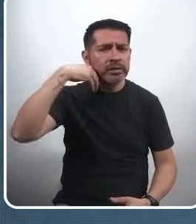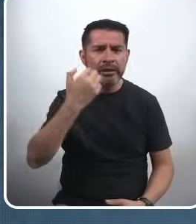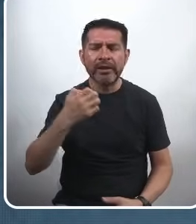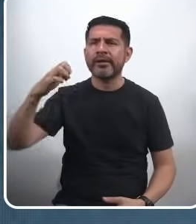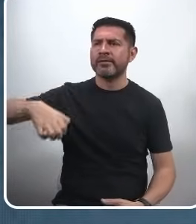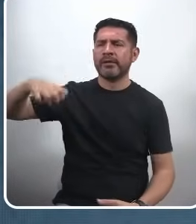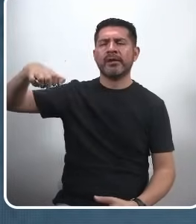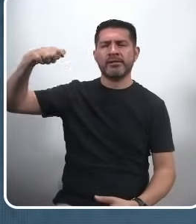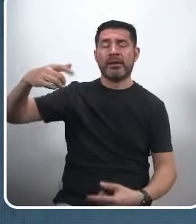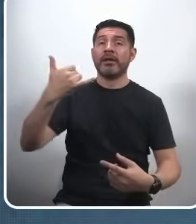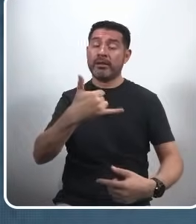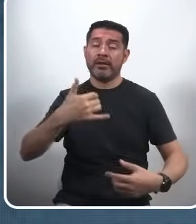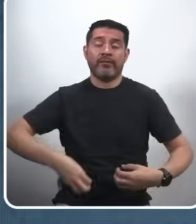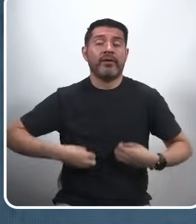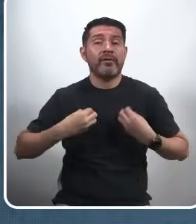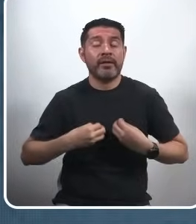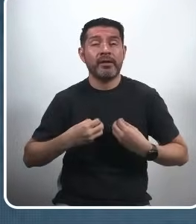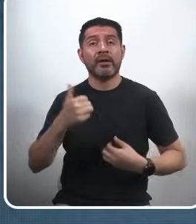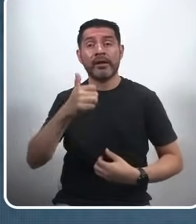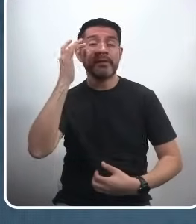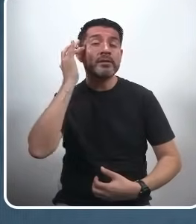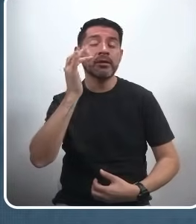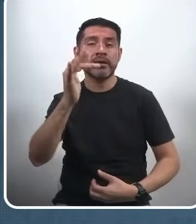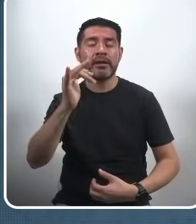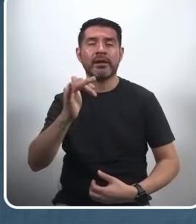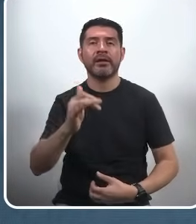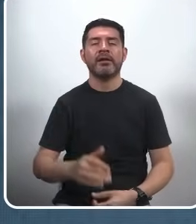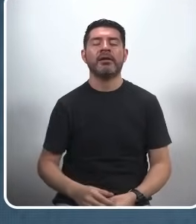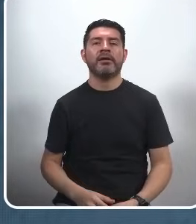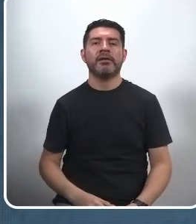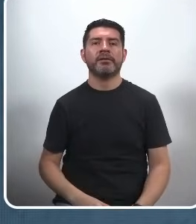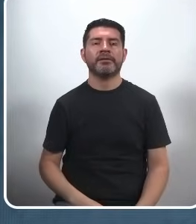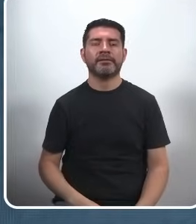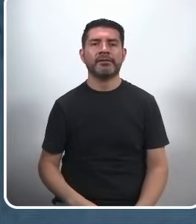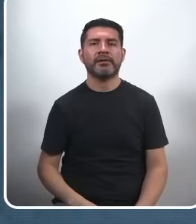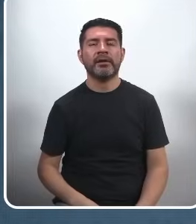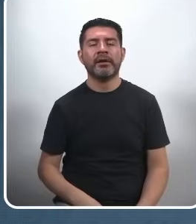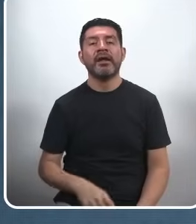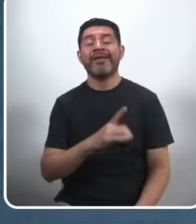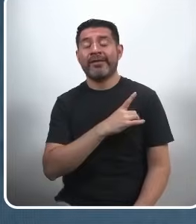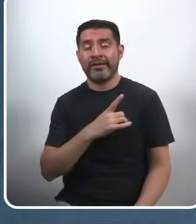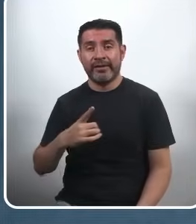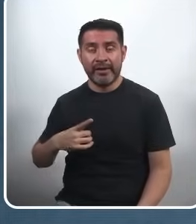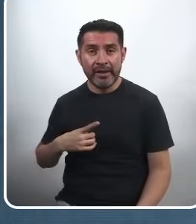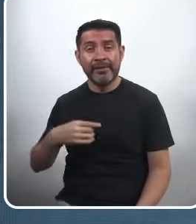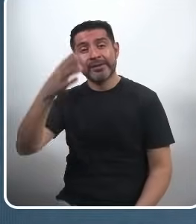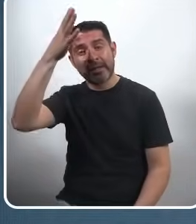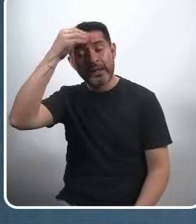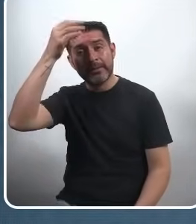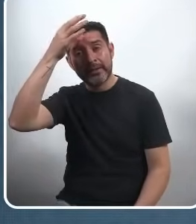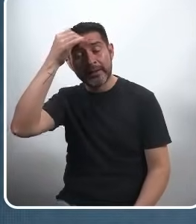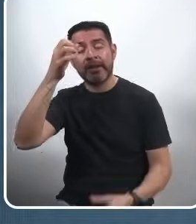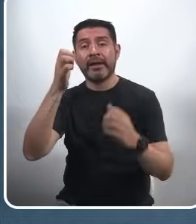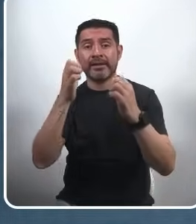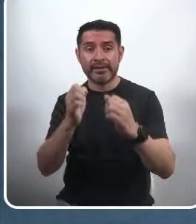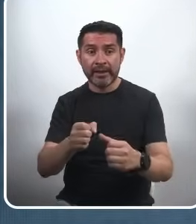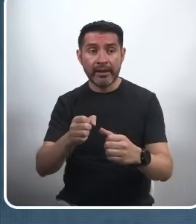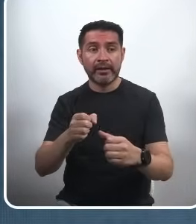santidad? Tienes que madurar en no solo ver quién está pendiente de ti, tú tienes que aprender a estar pendiente de